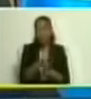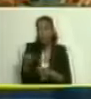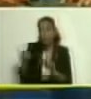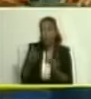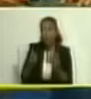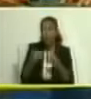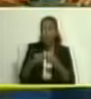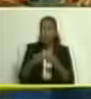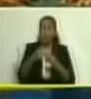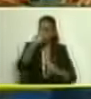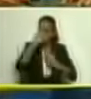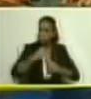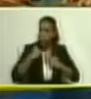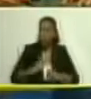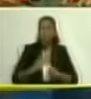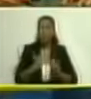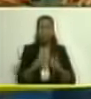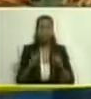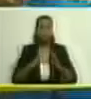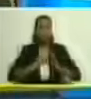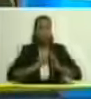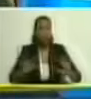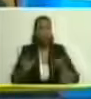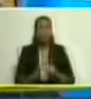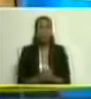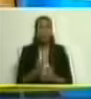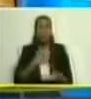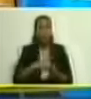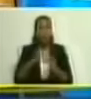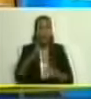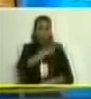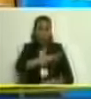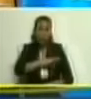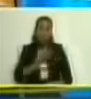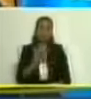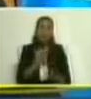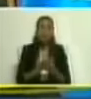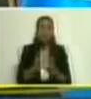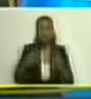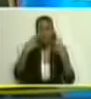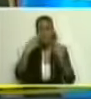con sinceridad, pero con independencia, en una sociedad. Muchas gracias.